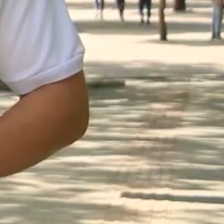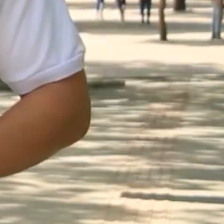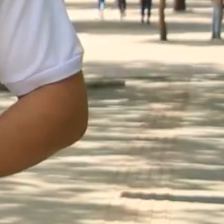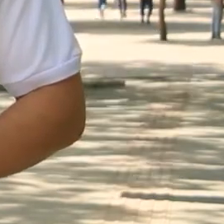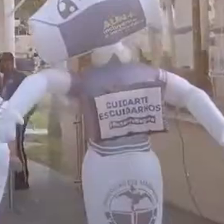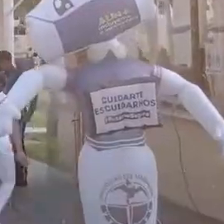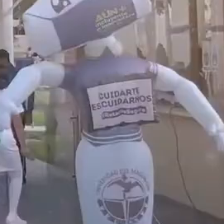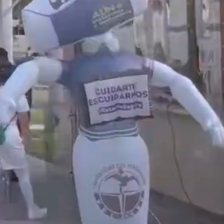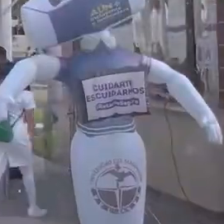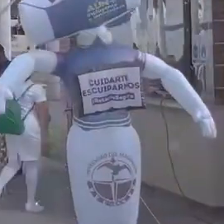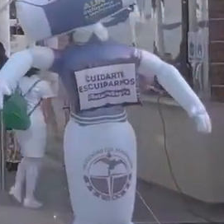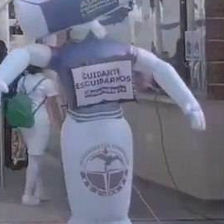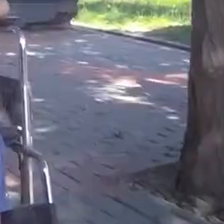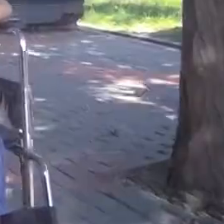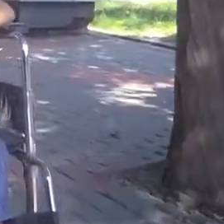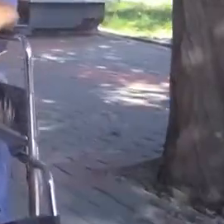TV